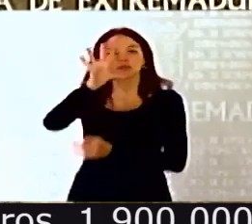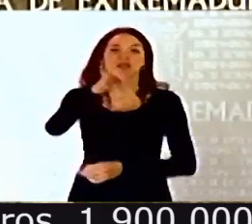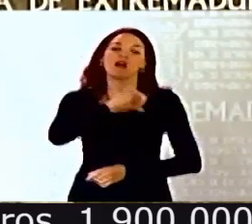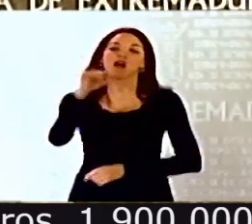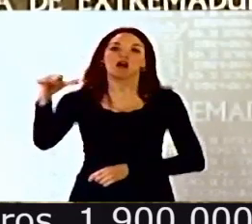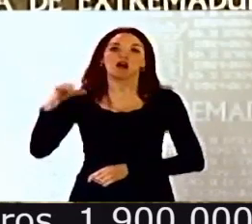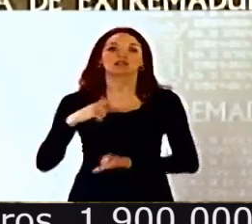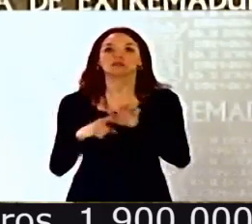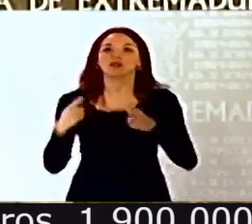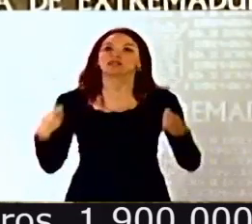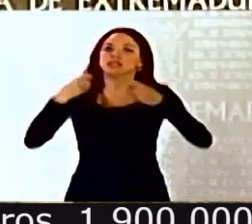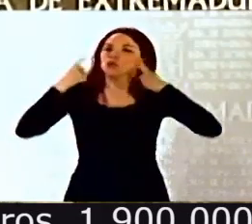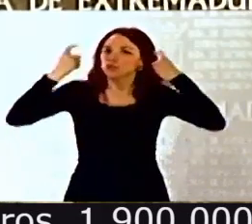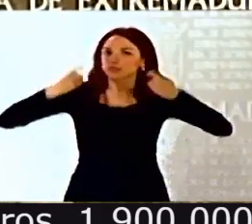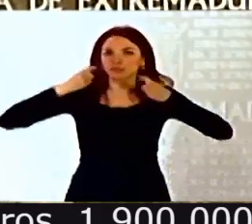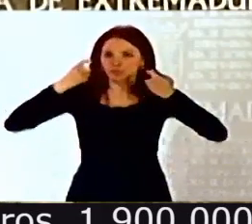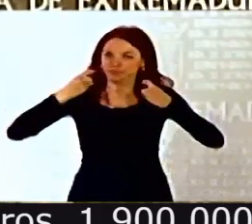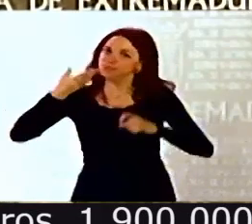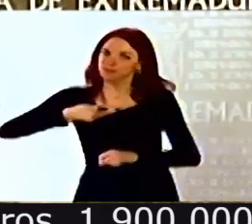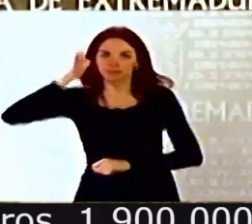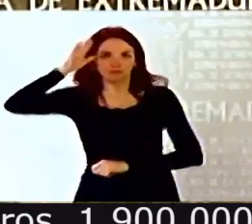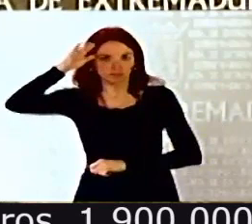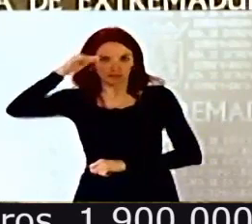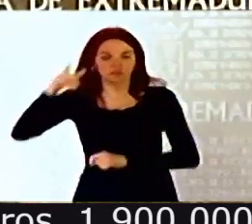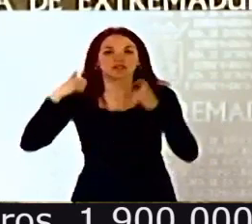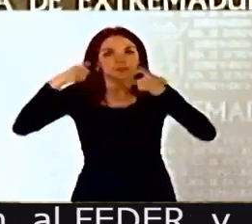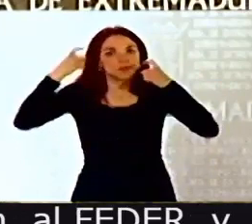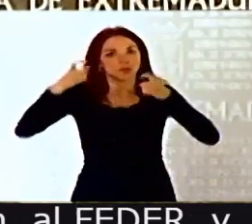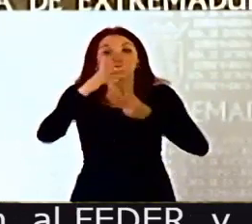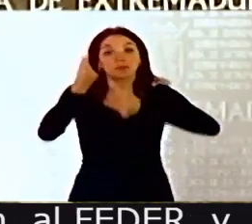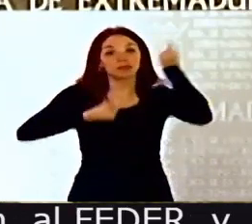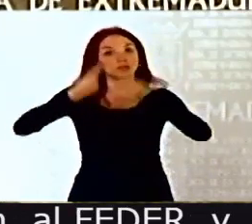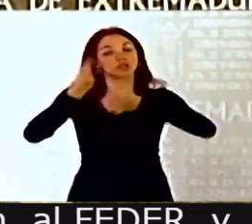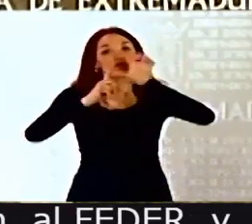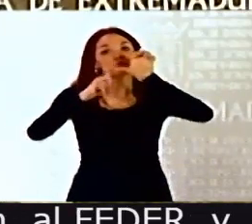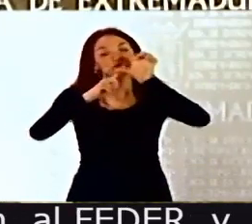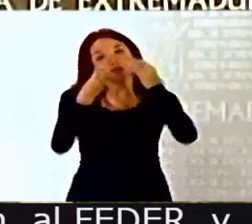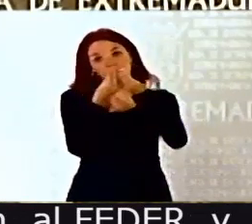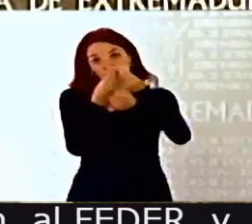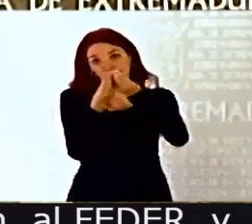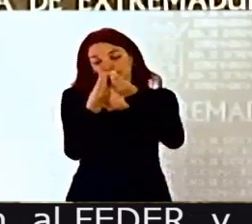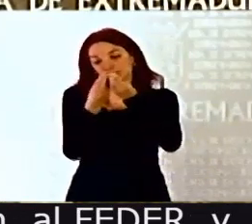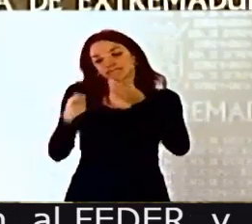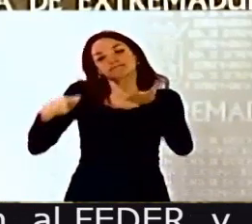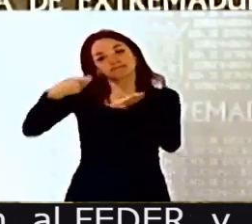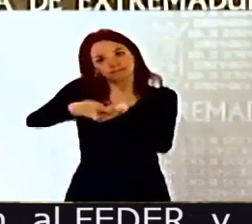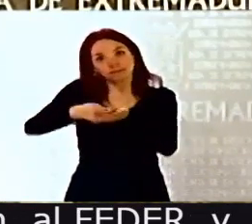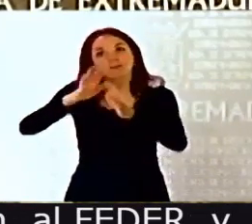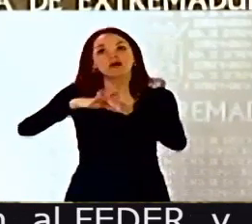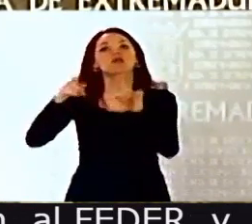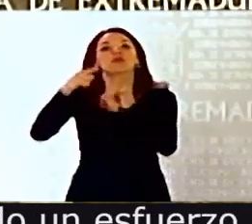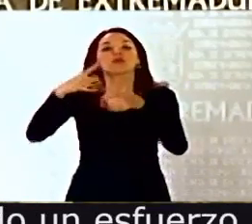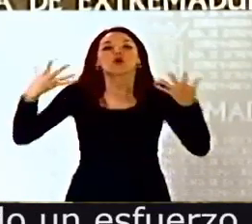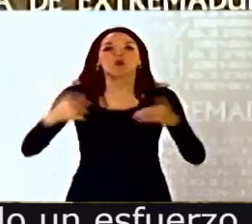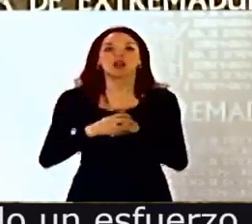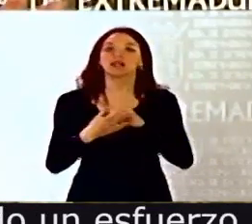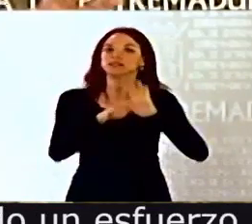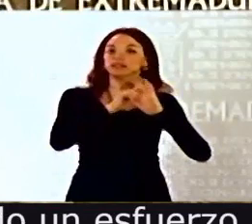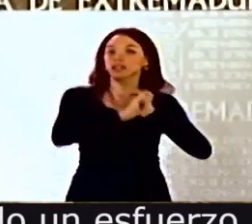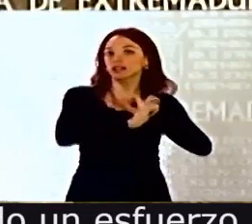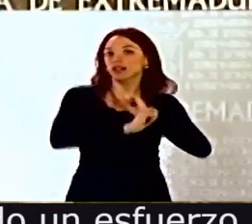Autónoma, haciendo un esfuerzo importante en el presupuesto de la Junta de Extremadura para dar cumplimiento a lo que dice esta estrategia y